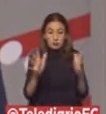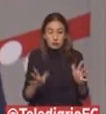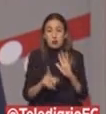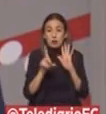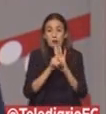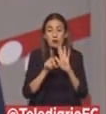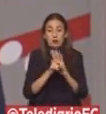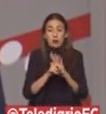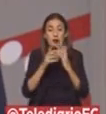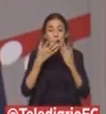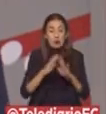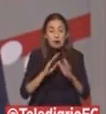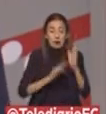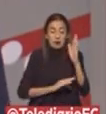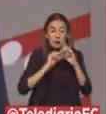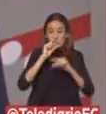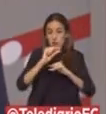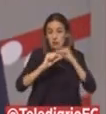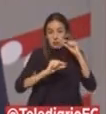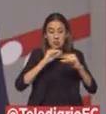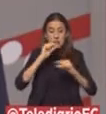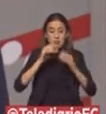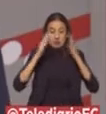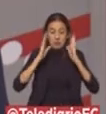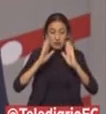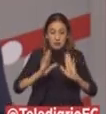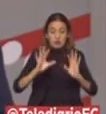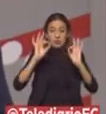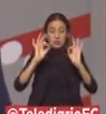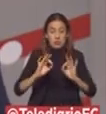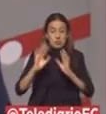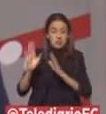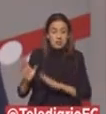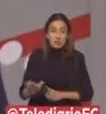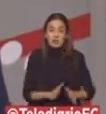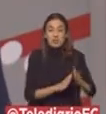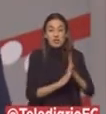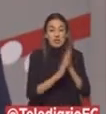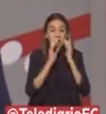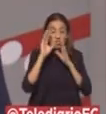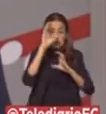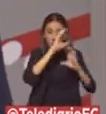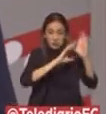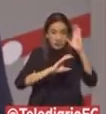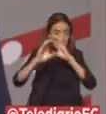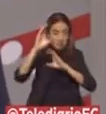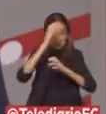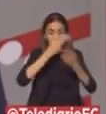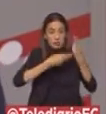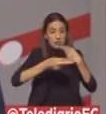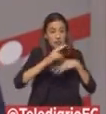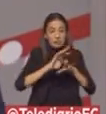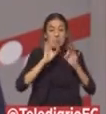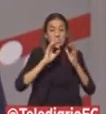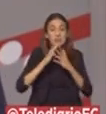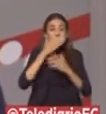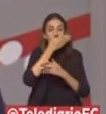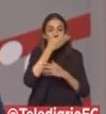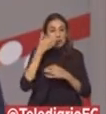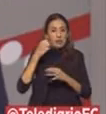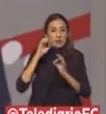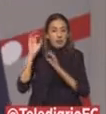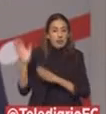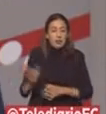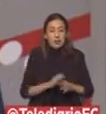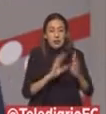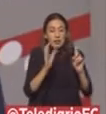industrias fuera de skype y por el lado de las industrias que estas industrias encuentra en esos nichos de mercado diferenciado que nos permitan